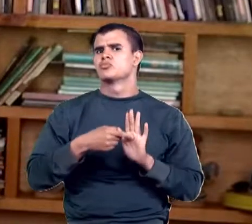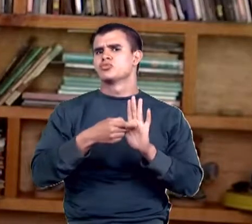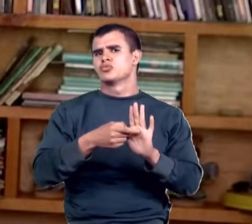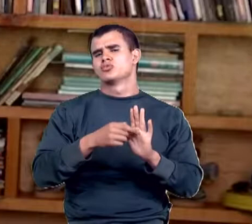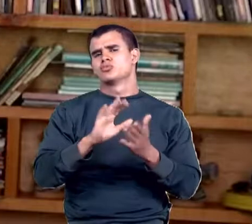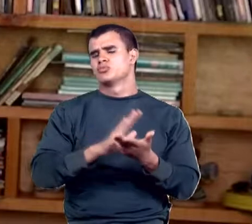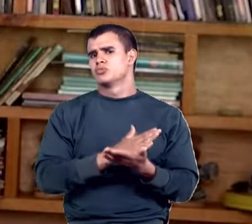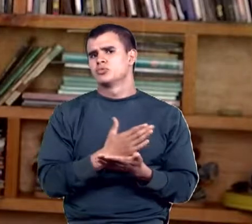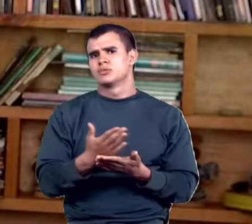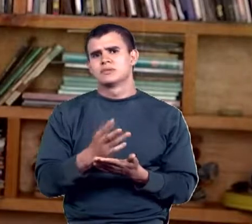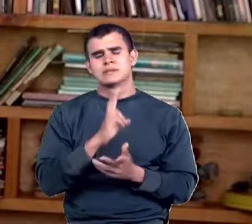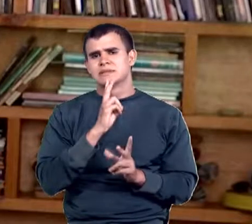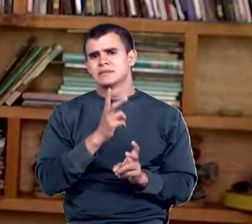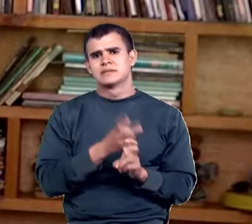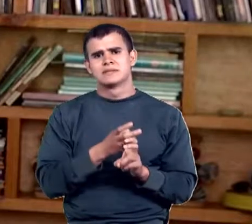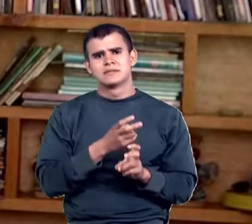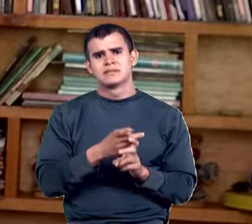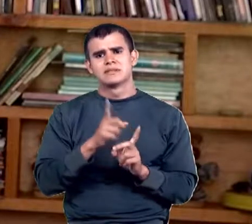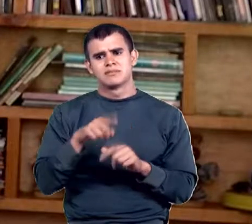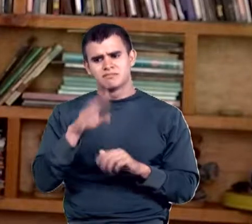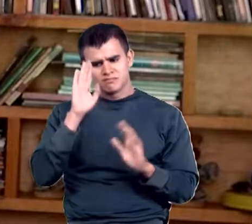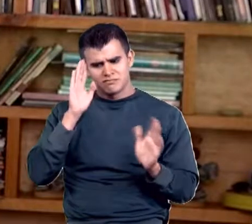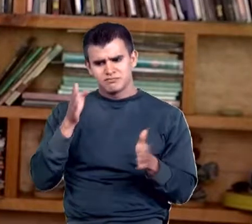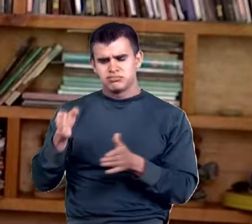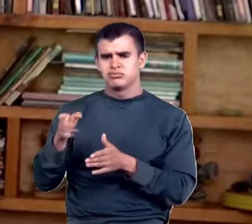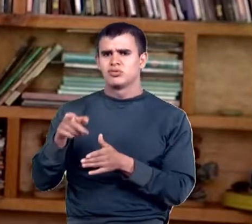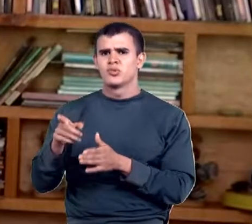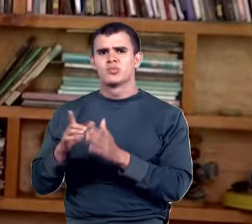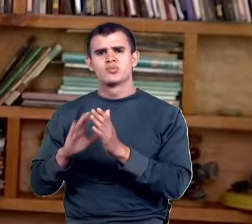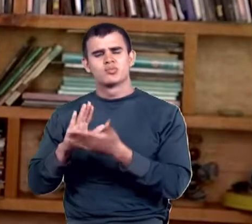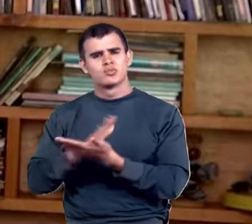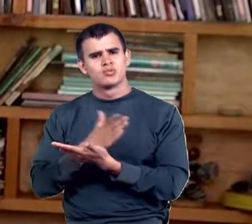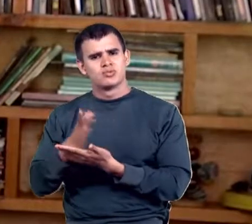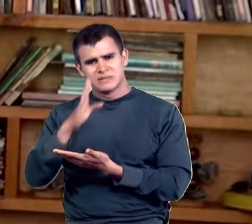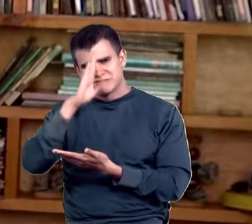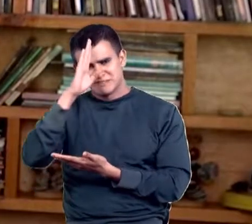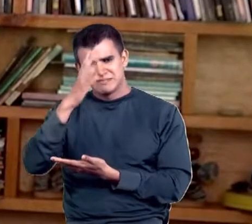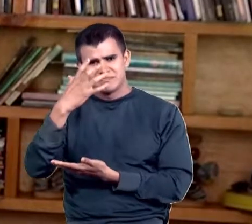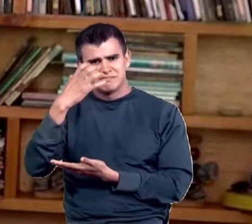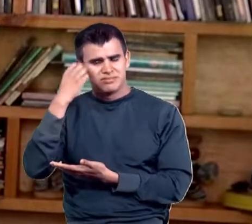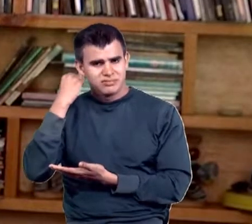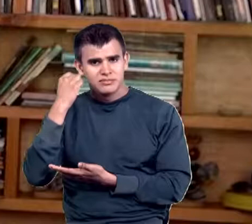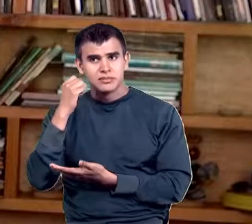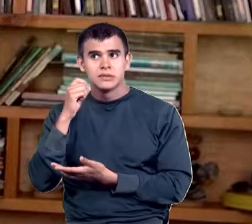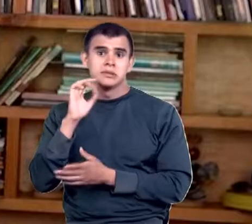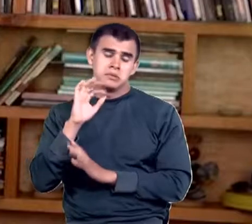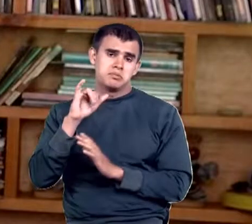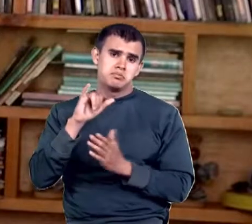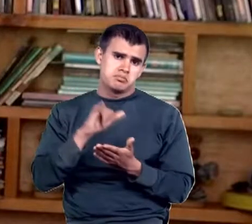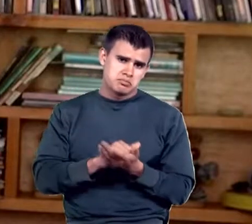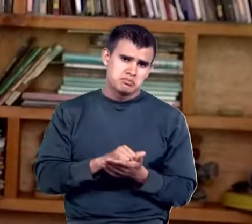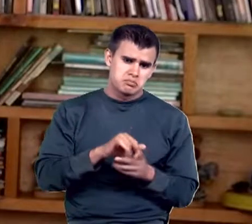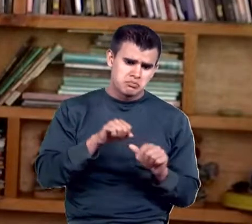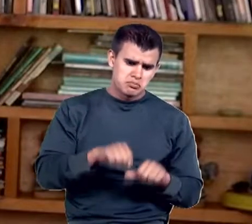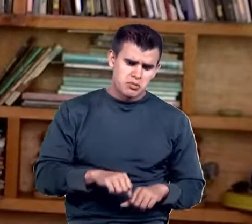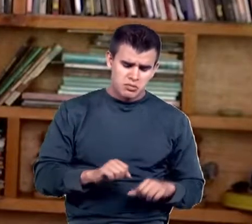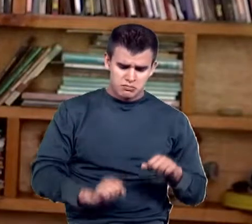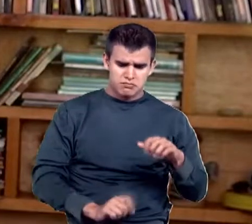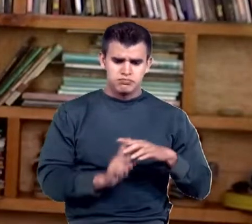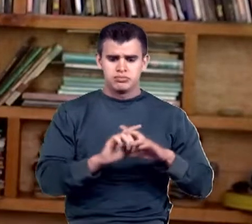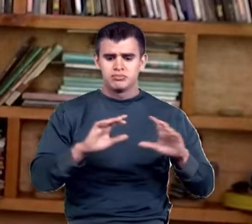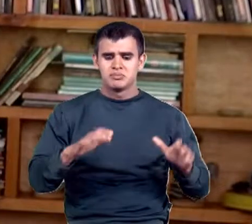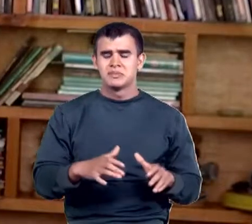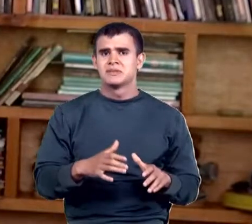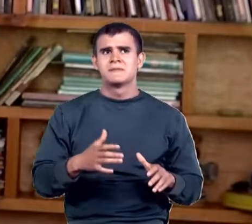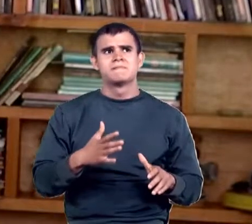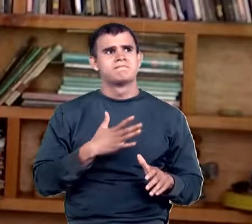mostrar la chirimía y los pocos eventos que se hacen alrededor de la música tradicional, ¿sí? Lo que hace que puedes tener una agrupación, pero